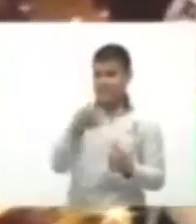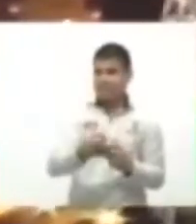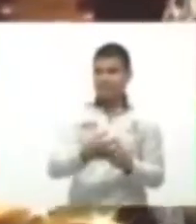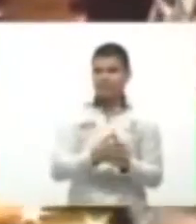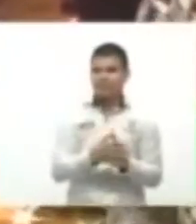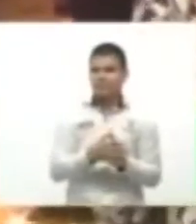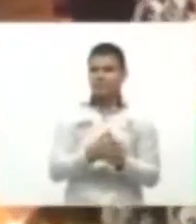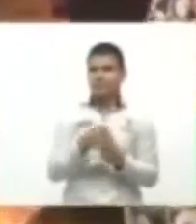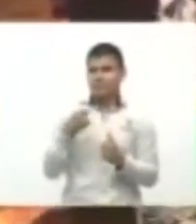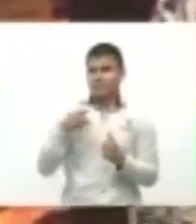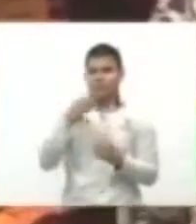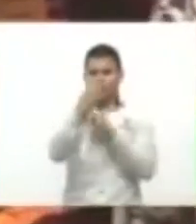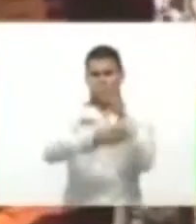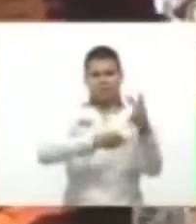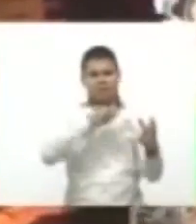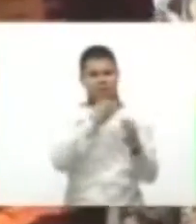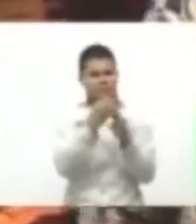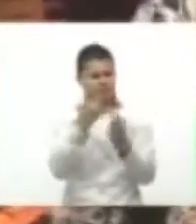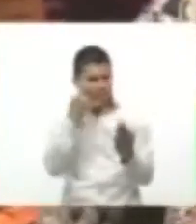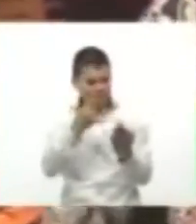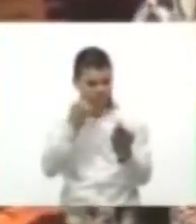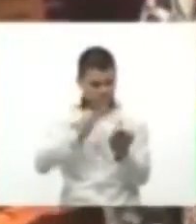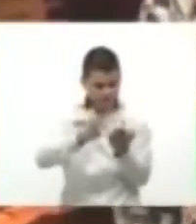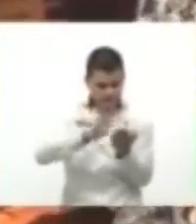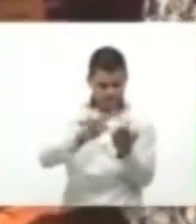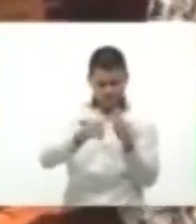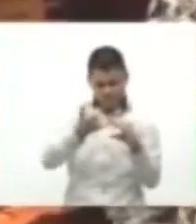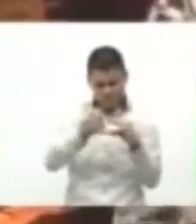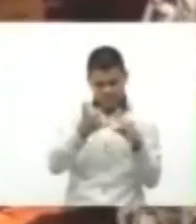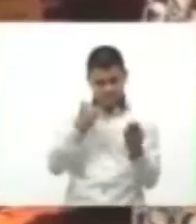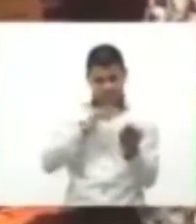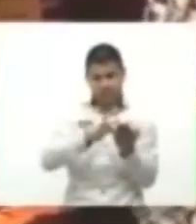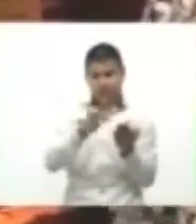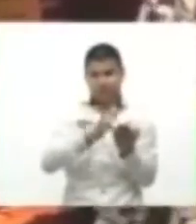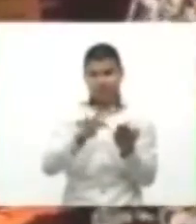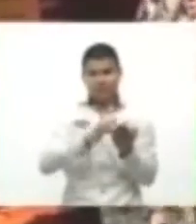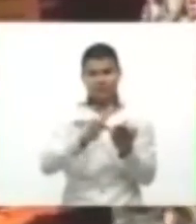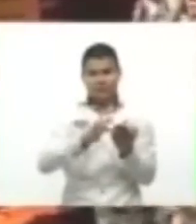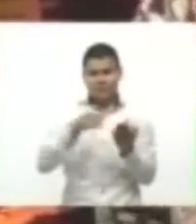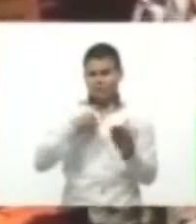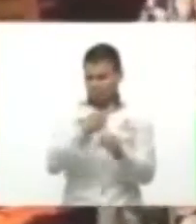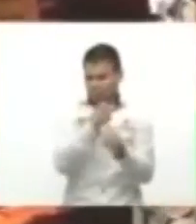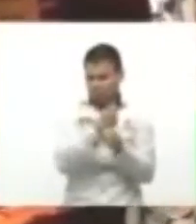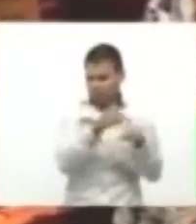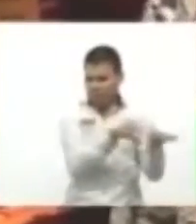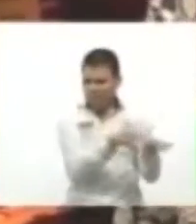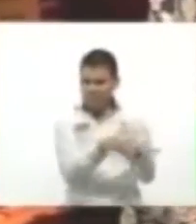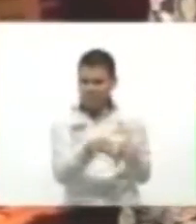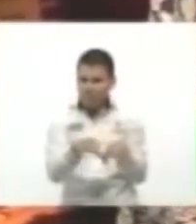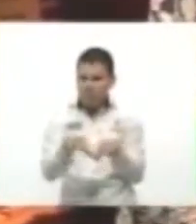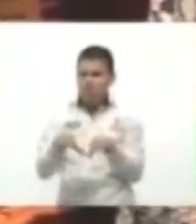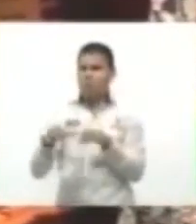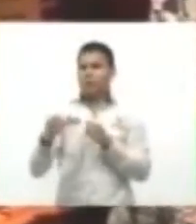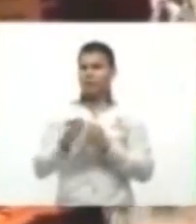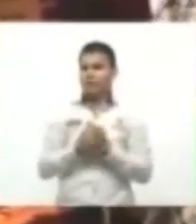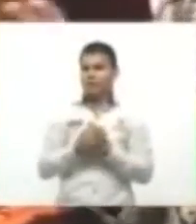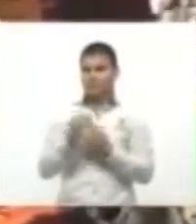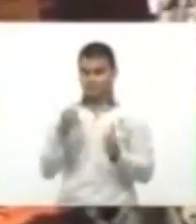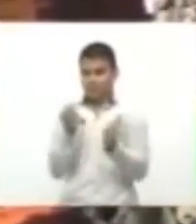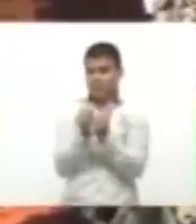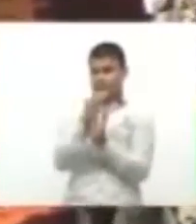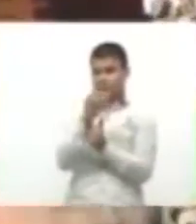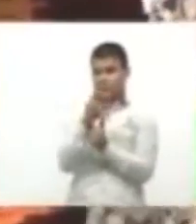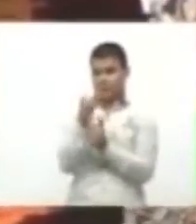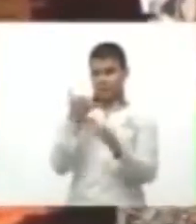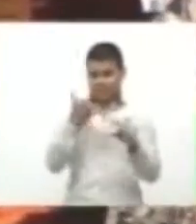real. El mundo está entretenido y metido en el WhatsApp. Si te vas para el trabajo, está metido en WhatsApp. Si te mambe con Calliope,